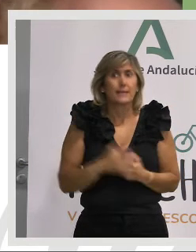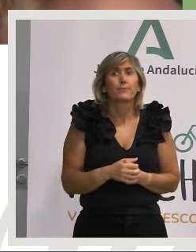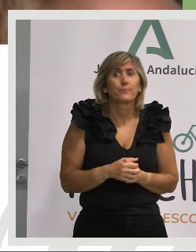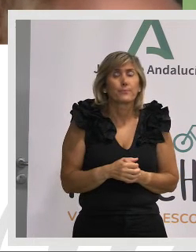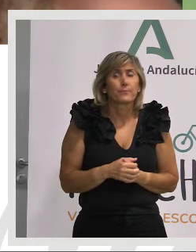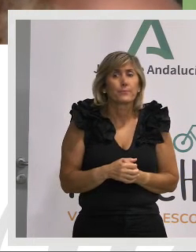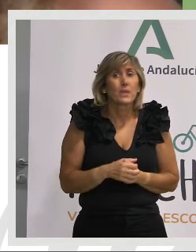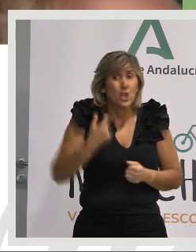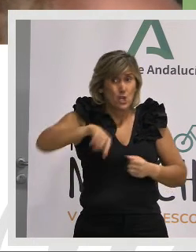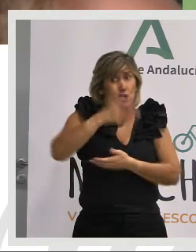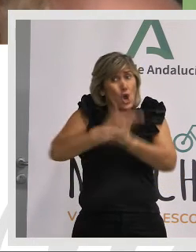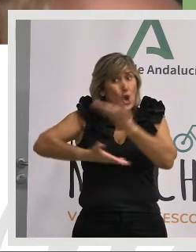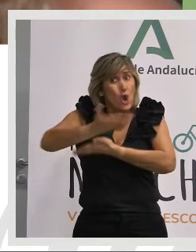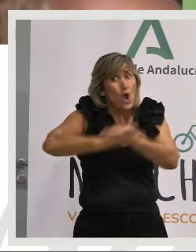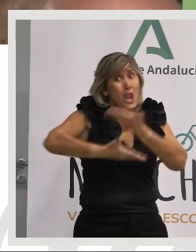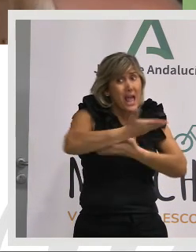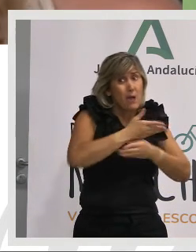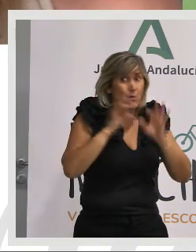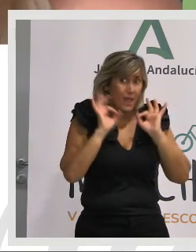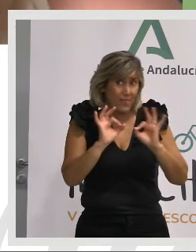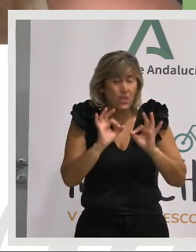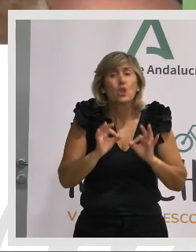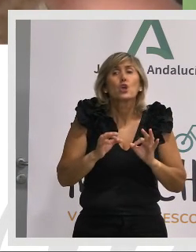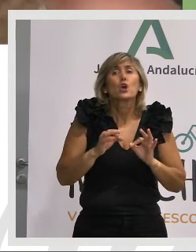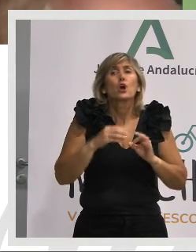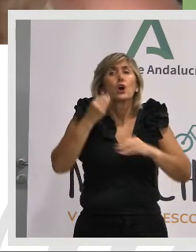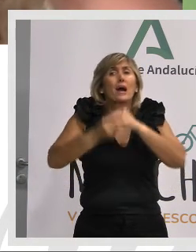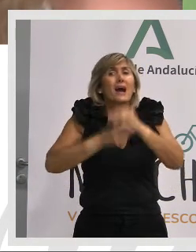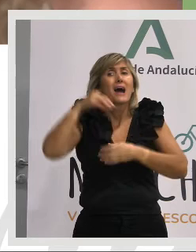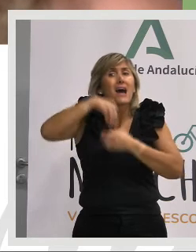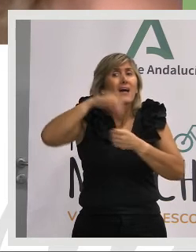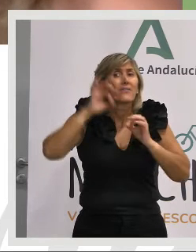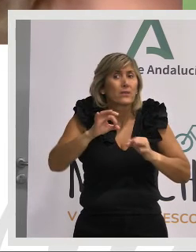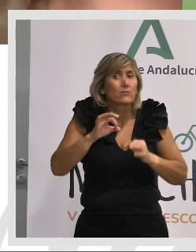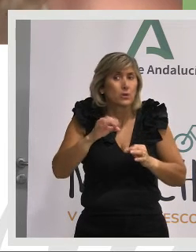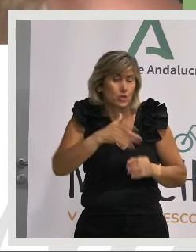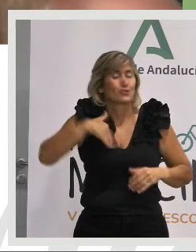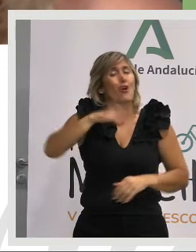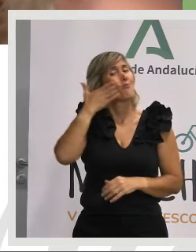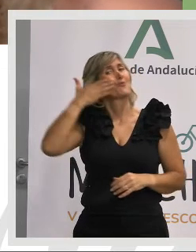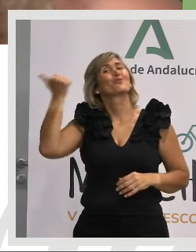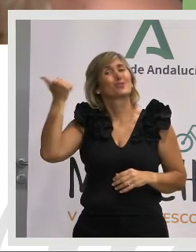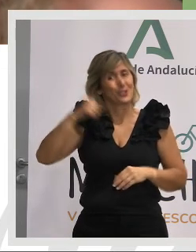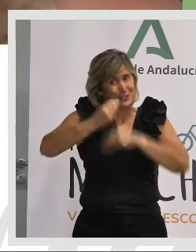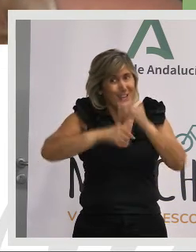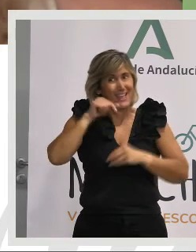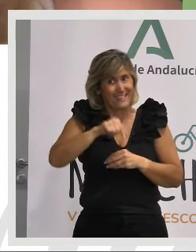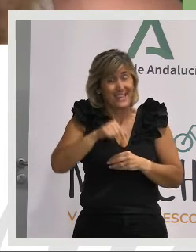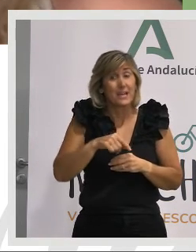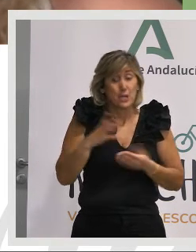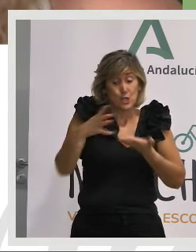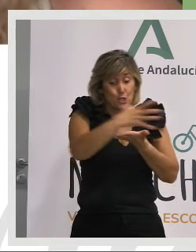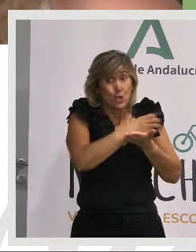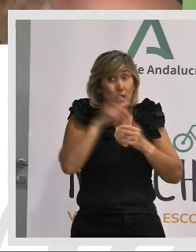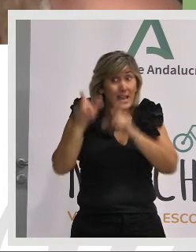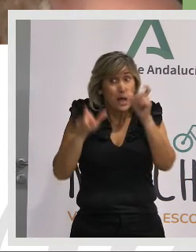Bueno, nuestra colaboración en la medida en que podemos es nunca y nos sentimos orgullosos de ello. Ya que todos los que estamos